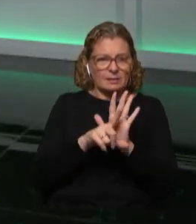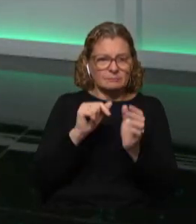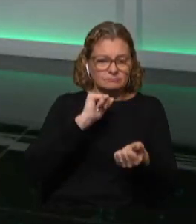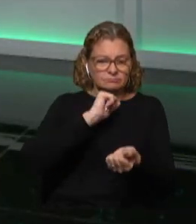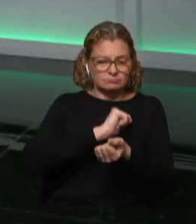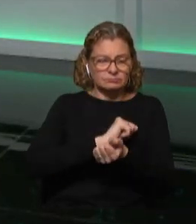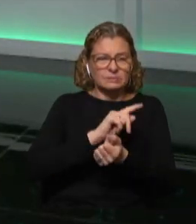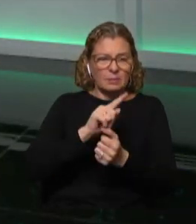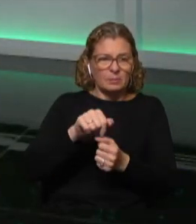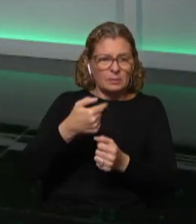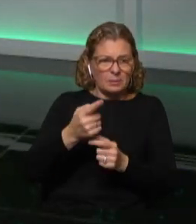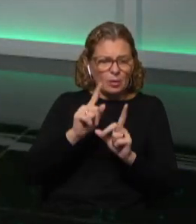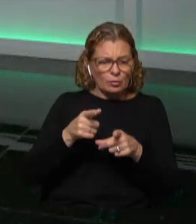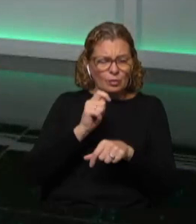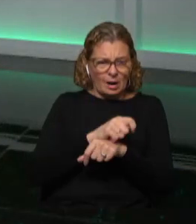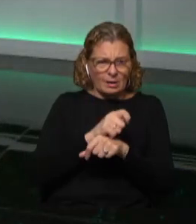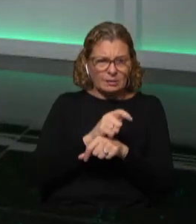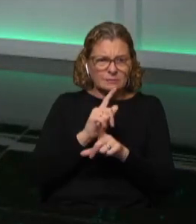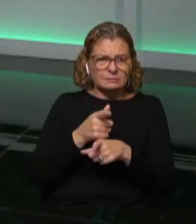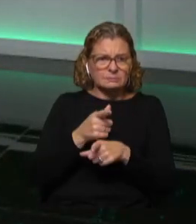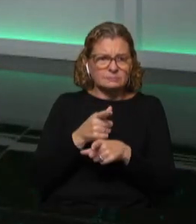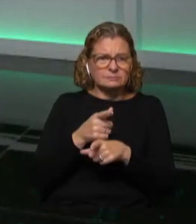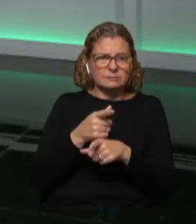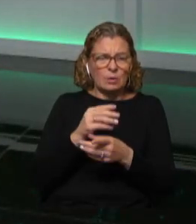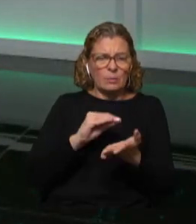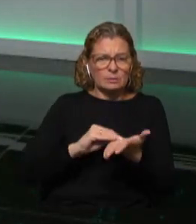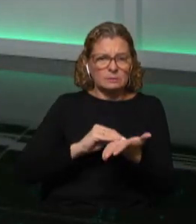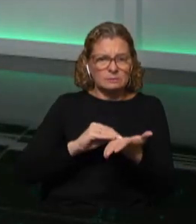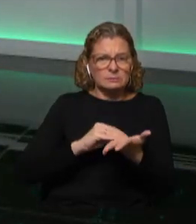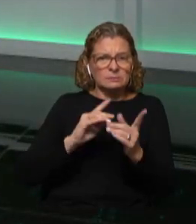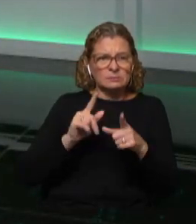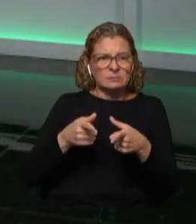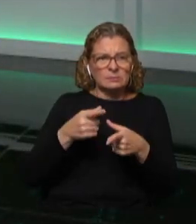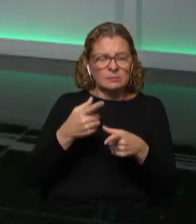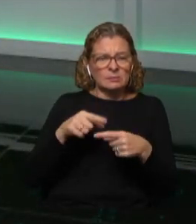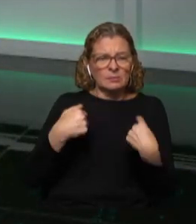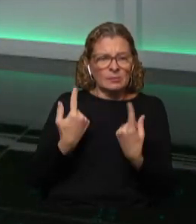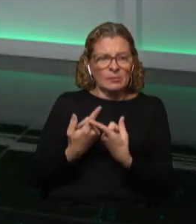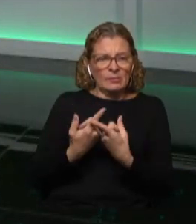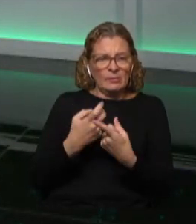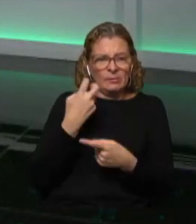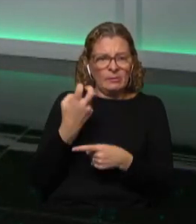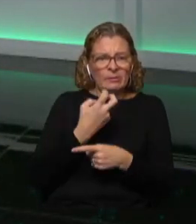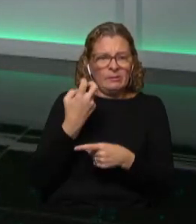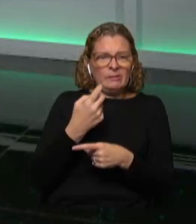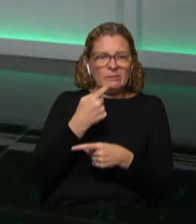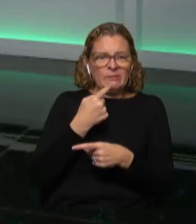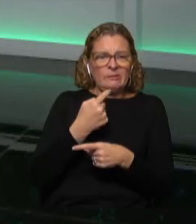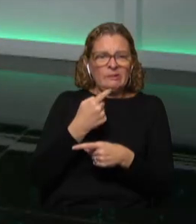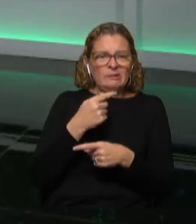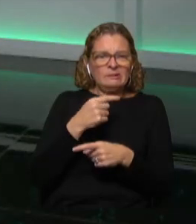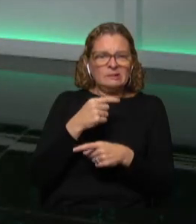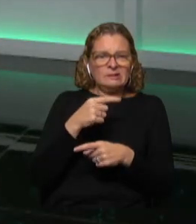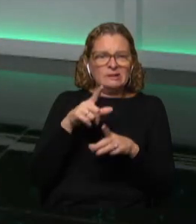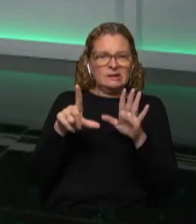otras herramientas jurídicas que van más por el lado civil o administrativo, ¿no? Nosotros estuvimos buscando en lo que es la